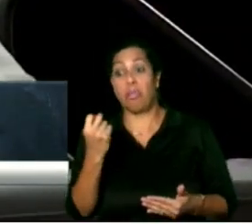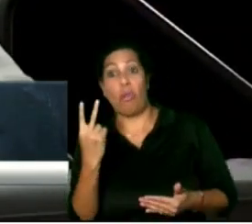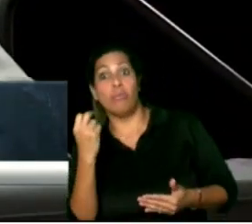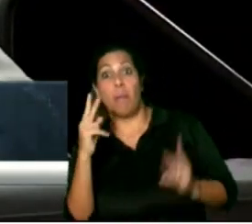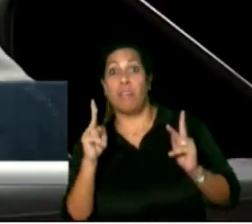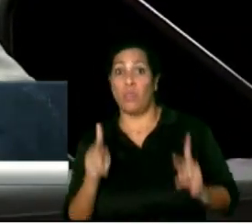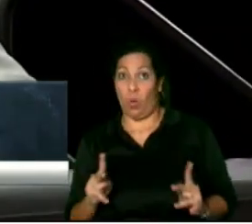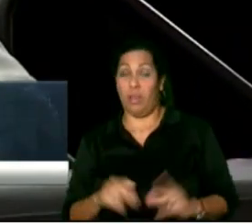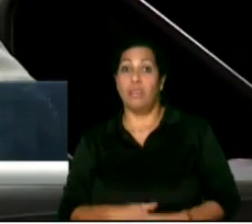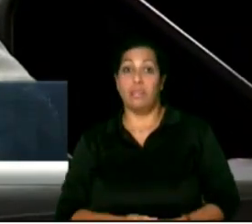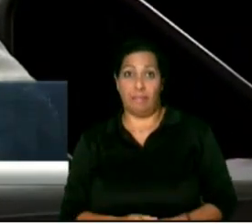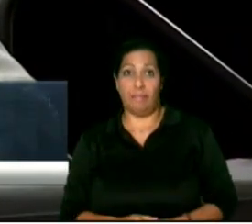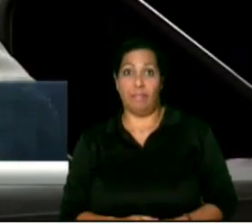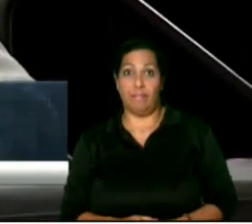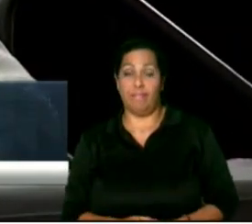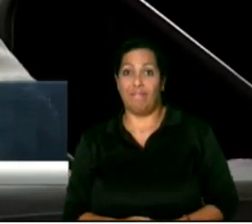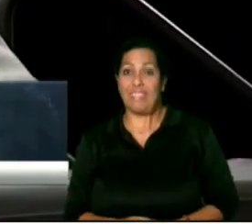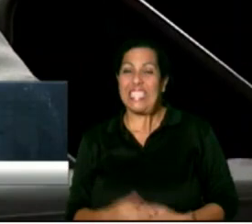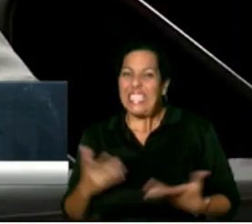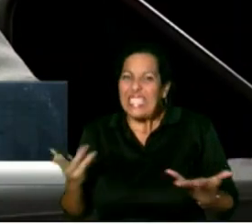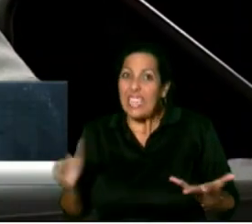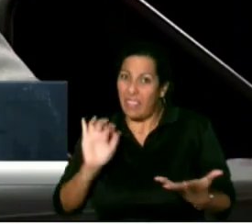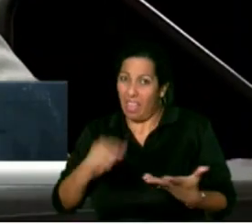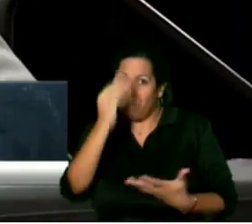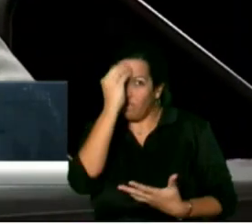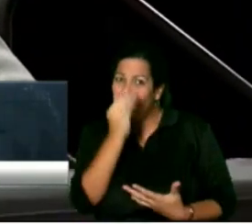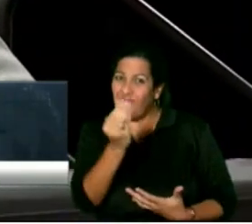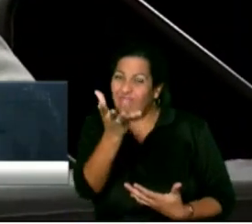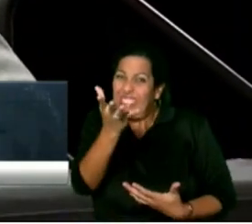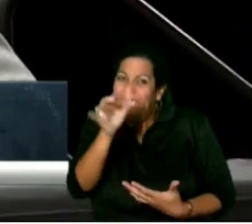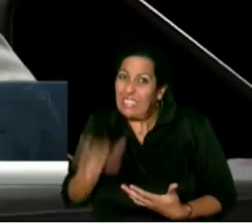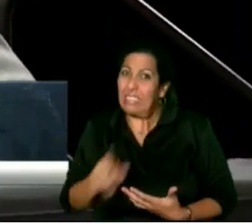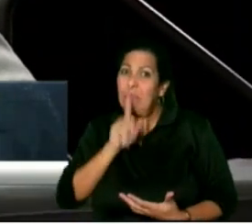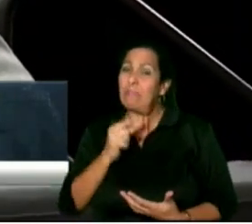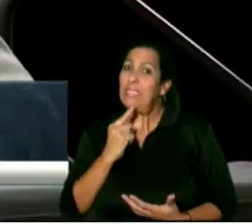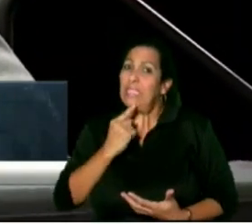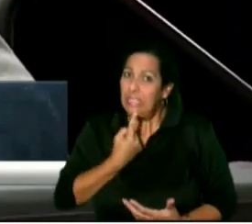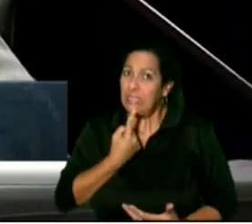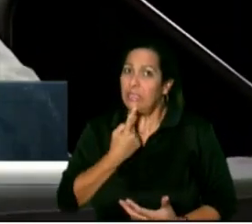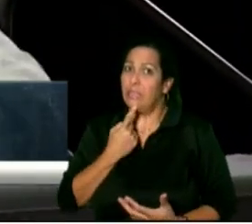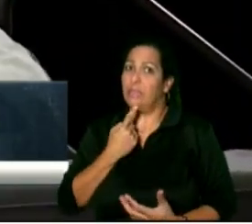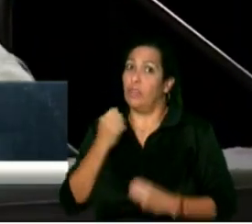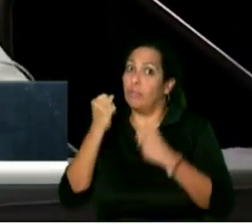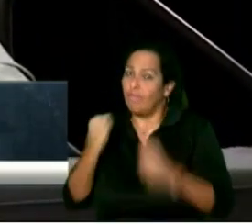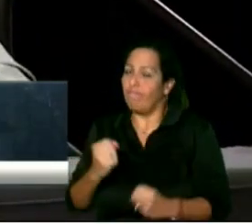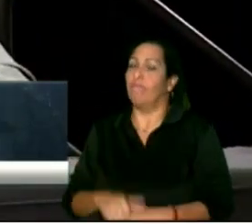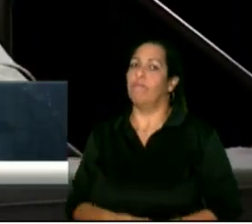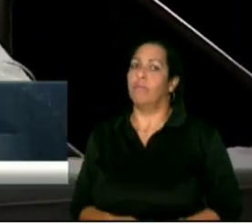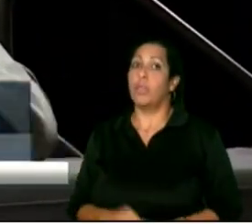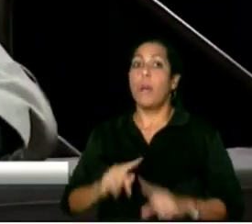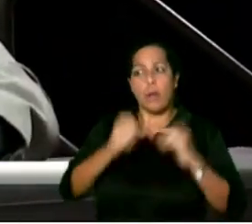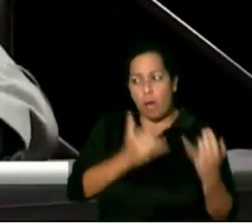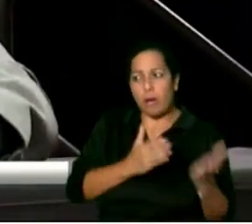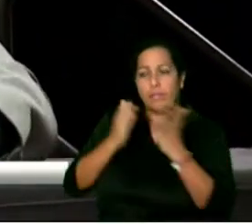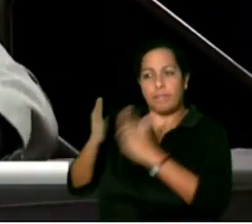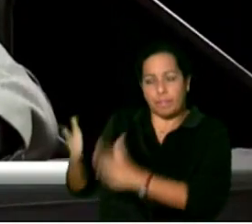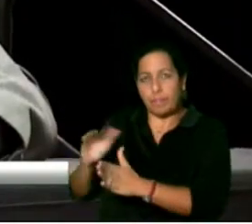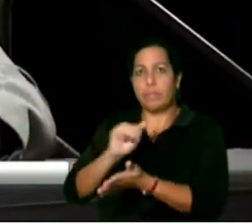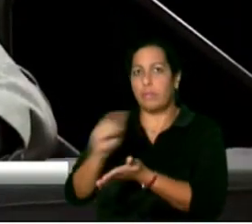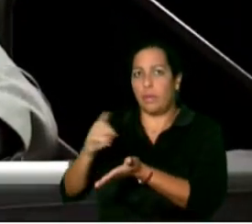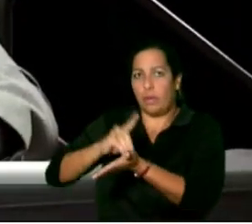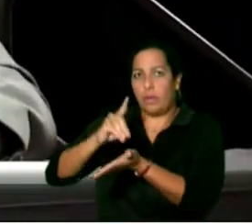este punto, ese es el cuadro grueso, pero voy a pasar el micrófono al doctor Rodríguez Orengo porque le va a dar el detalle a nivel